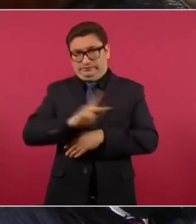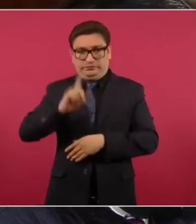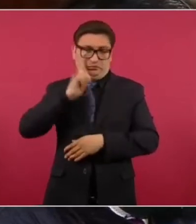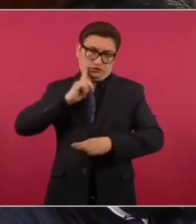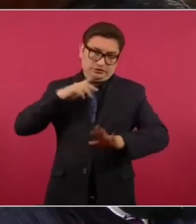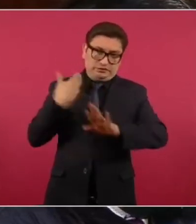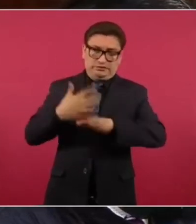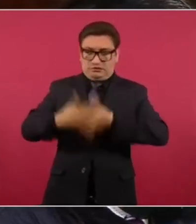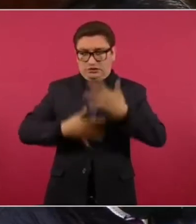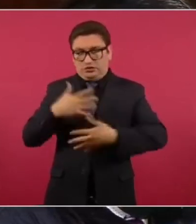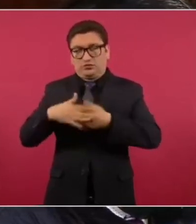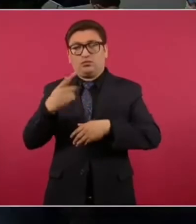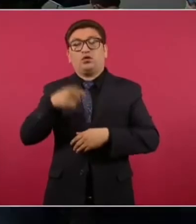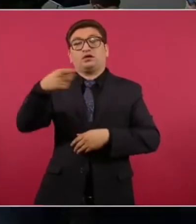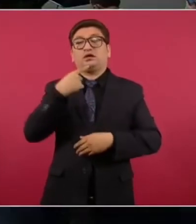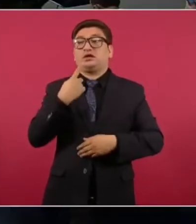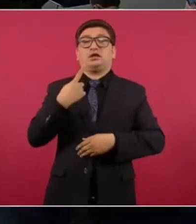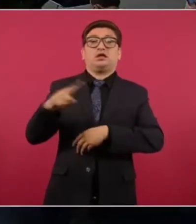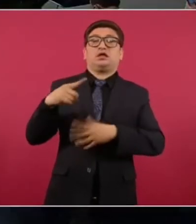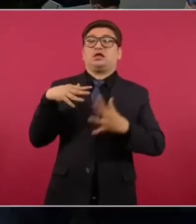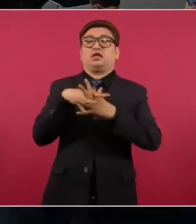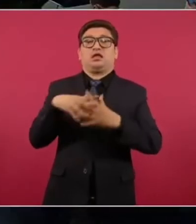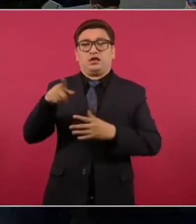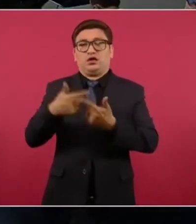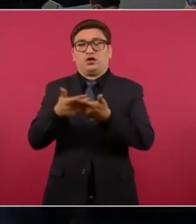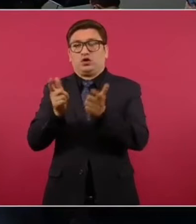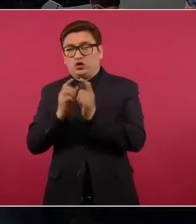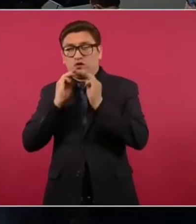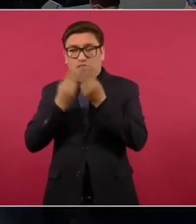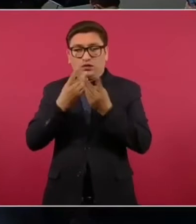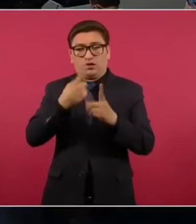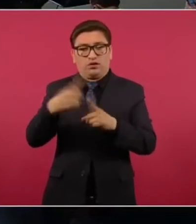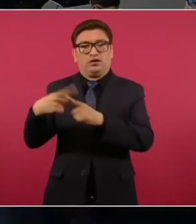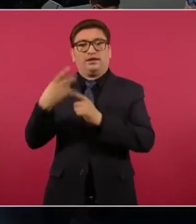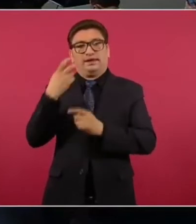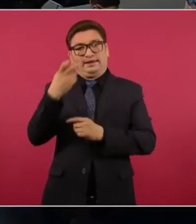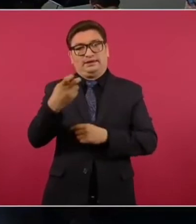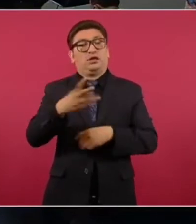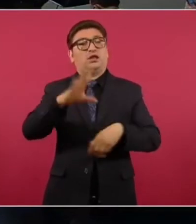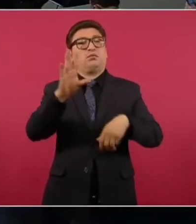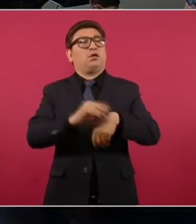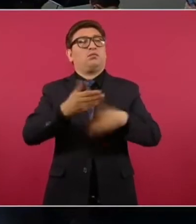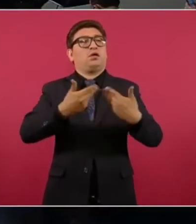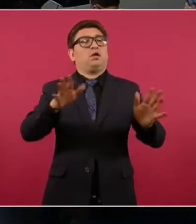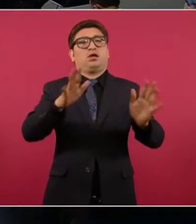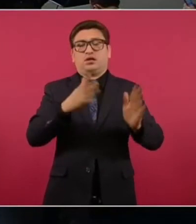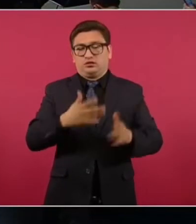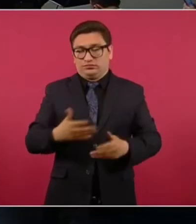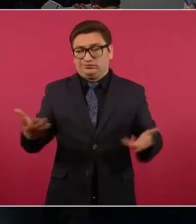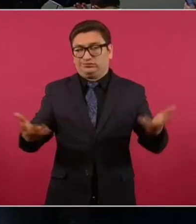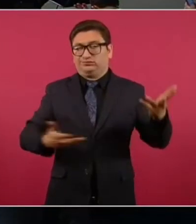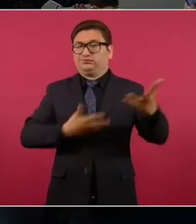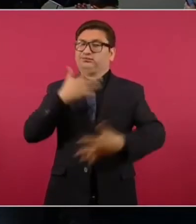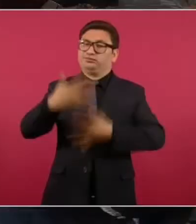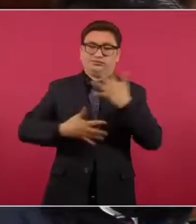mujeres luego de la declaratoria de guerra fallida contra la delincuencia organizada, es donde se da permiso a todo. Y bueno,